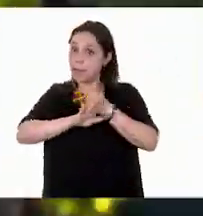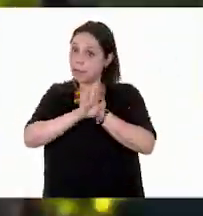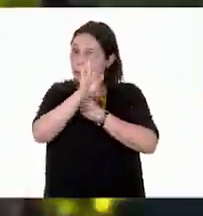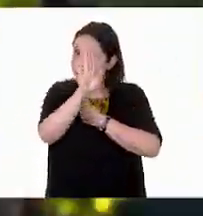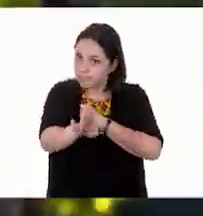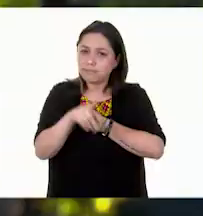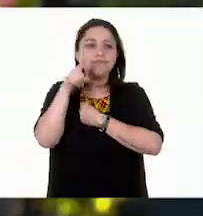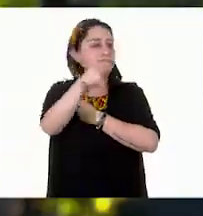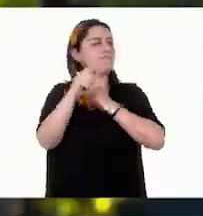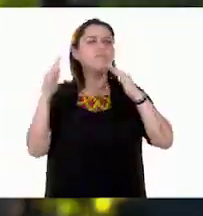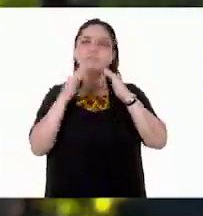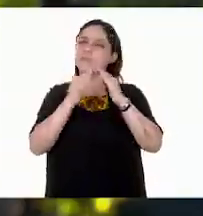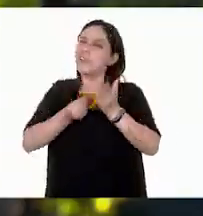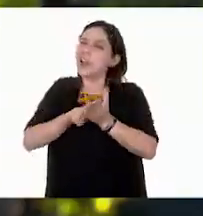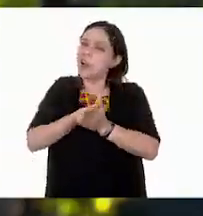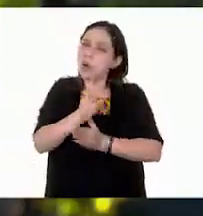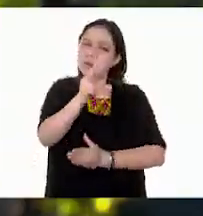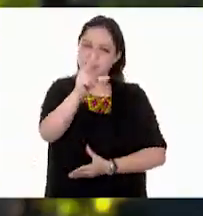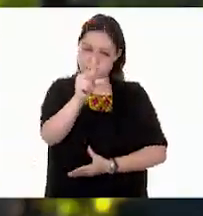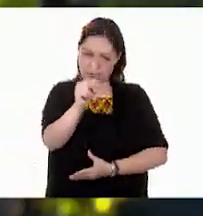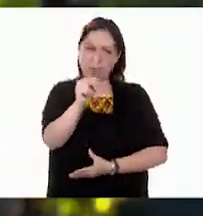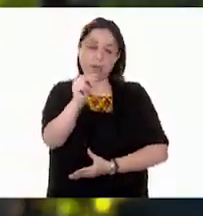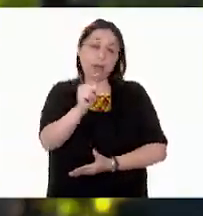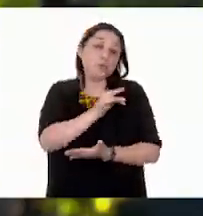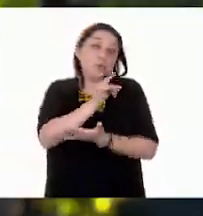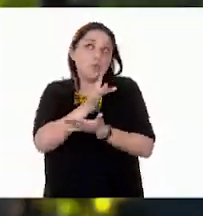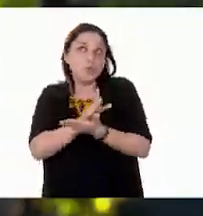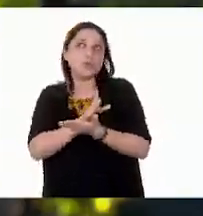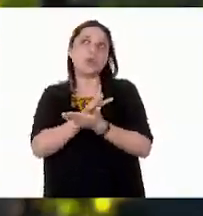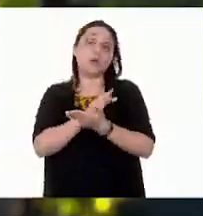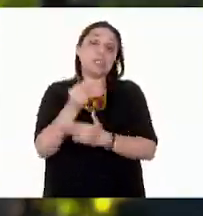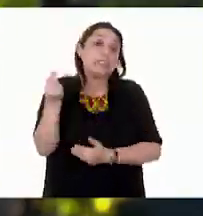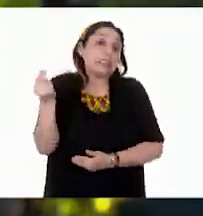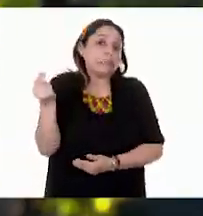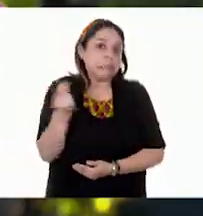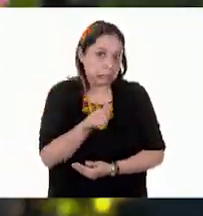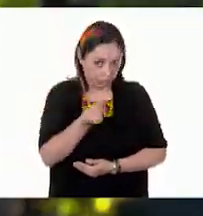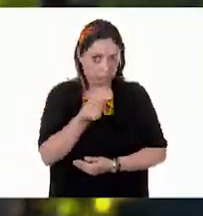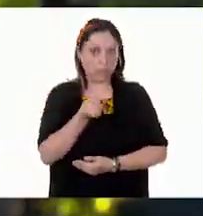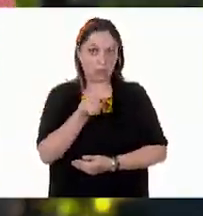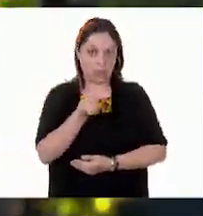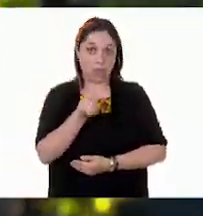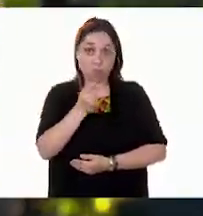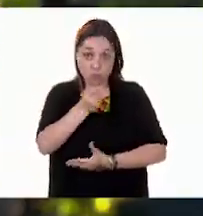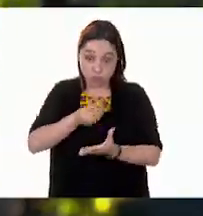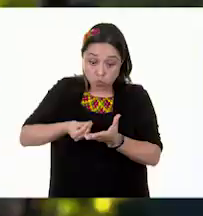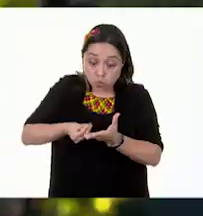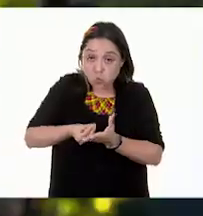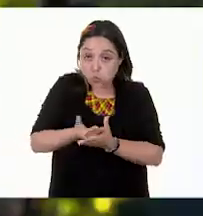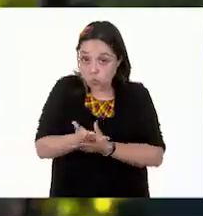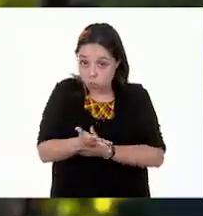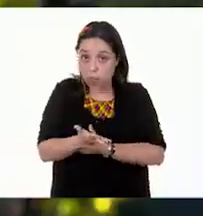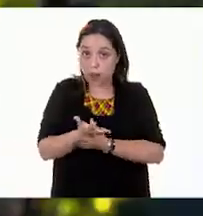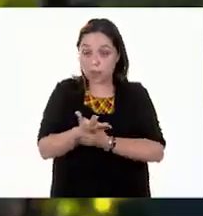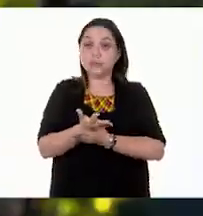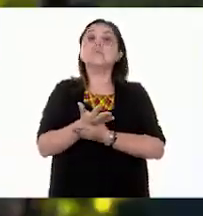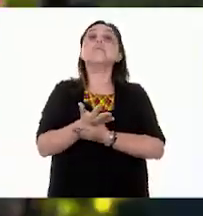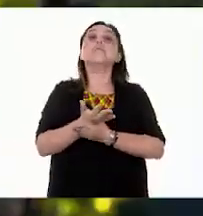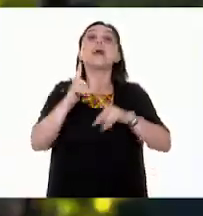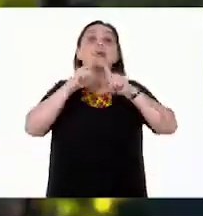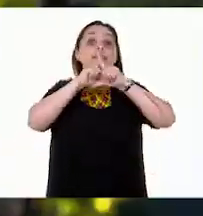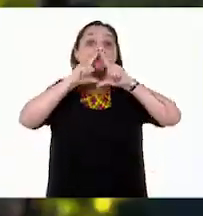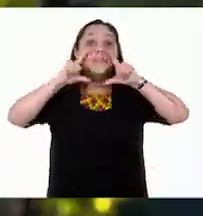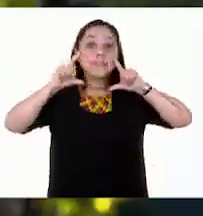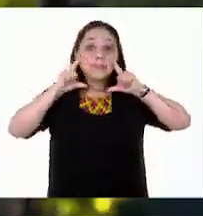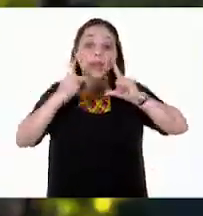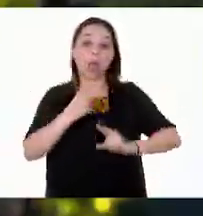Trata de no salir de casa a menos que sea muy necesario. Si lo haces, utiliza el